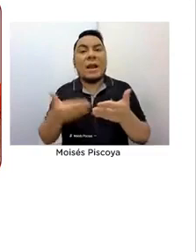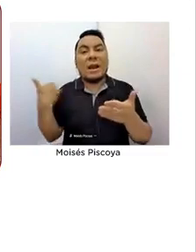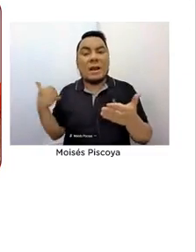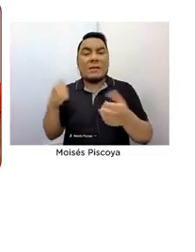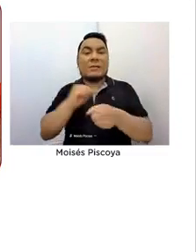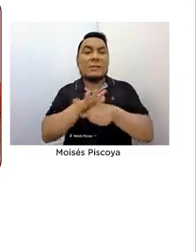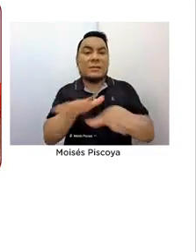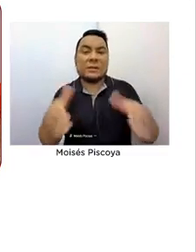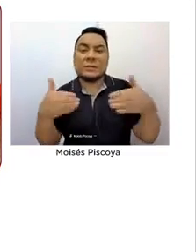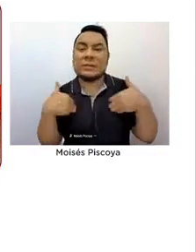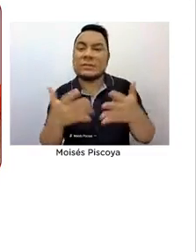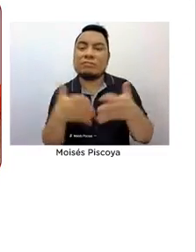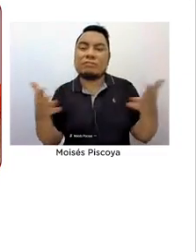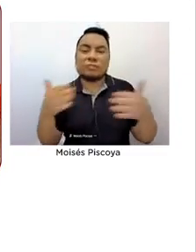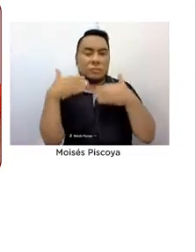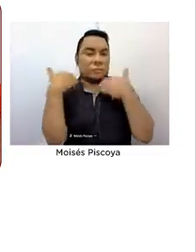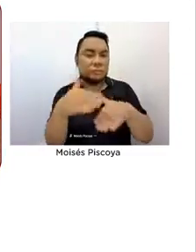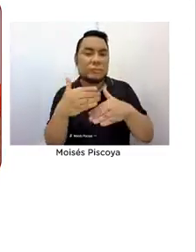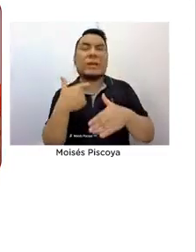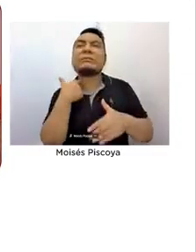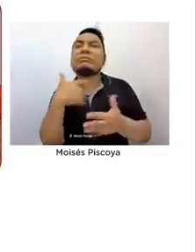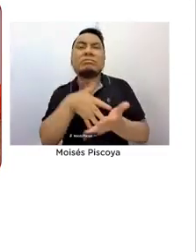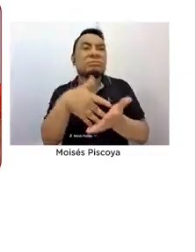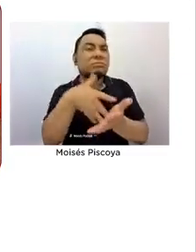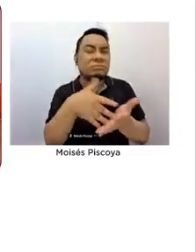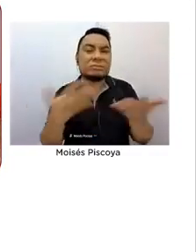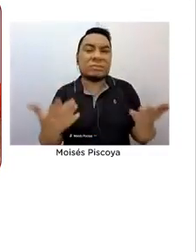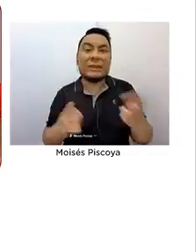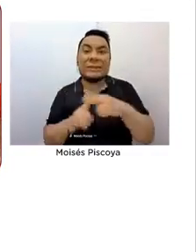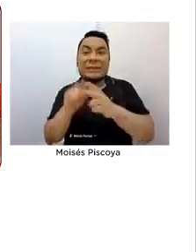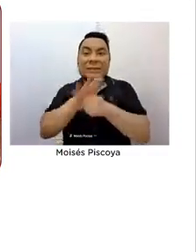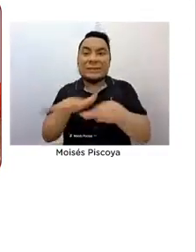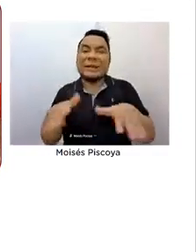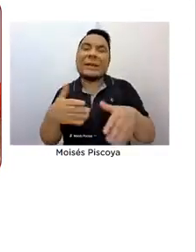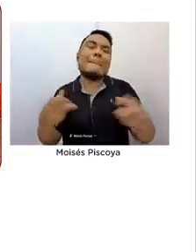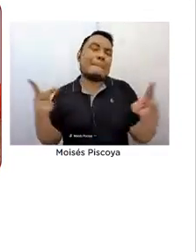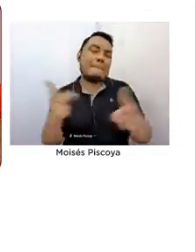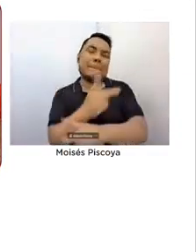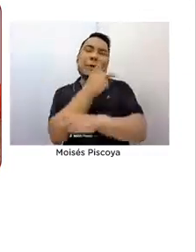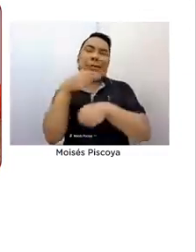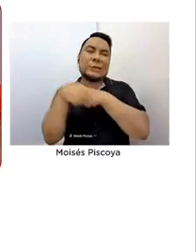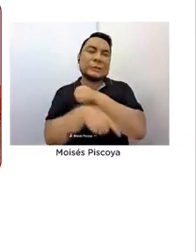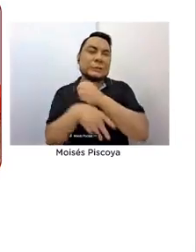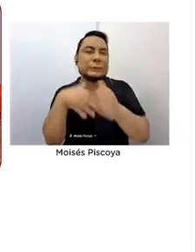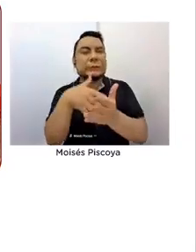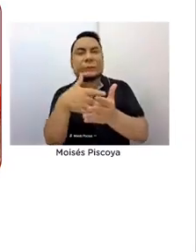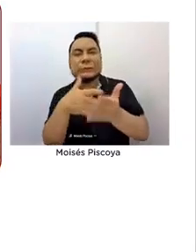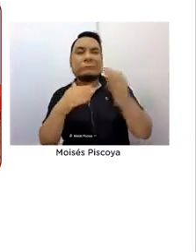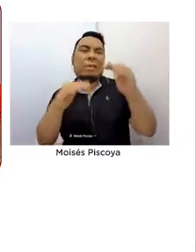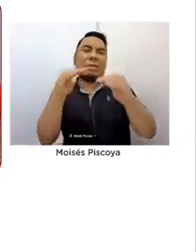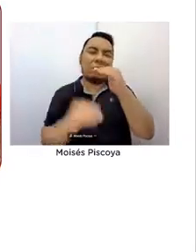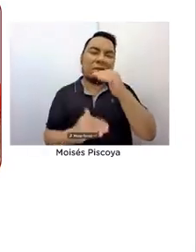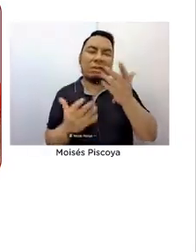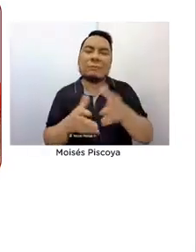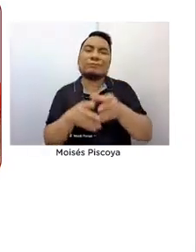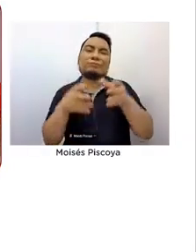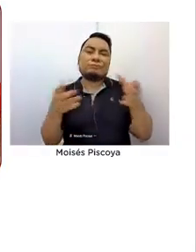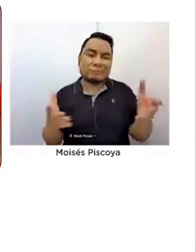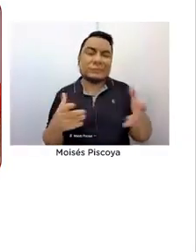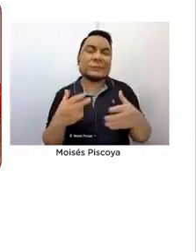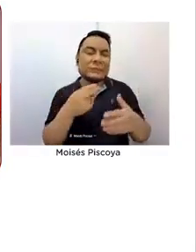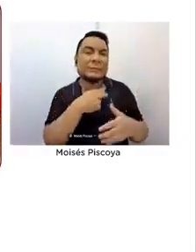pandemia tenía muchas limitaciones y precariedades, con la pandemia esto se ha agudizado a una proporción enorme y